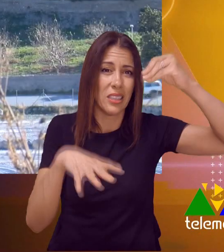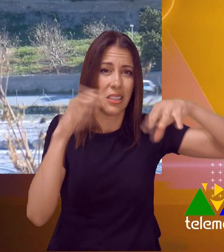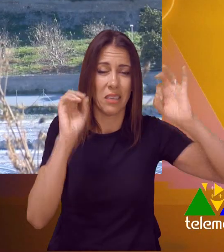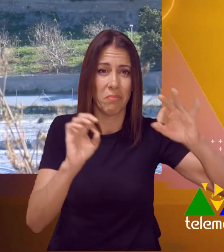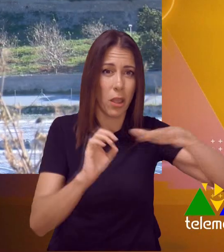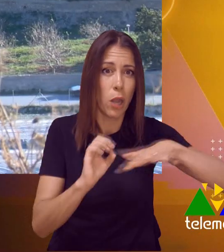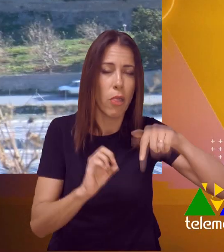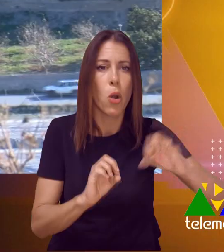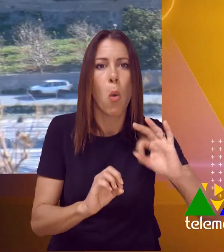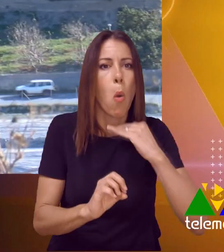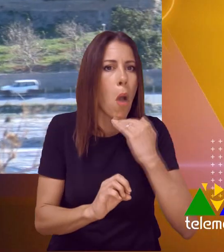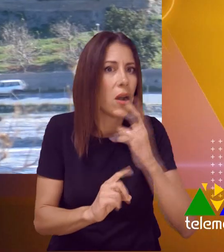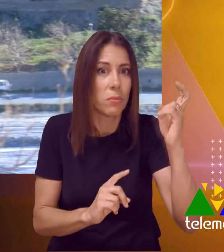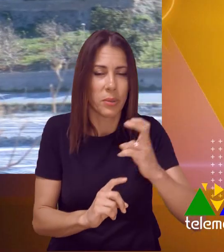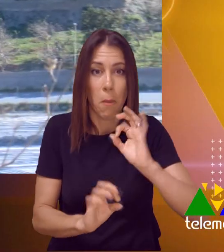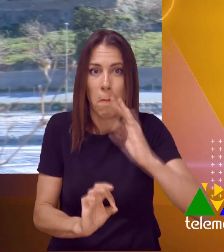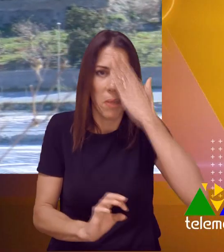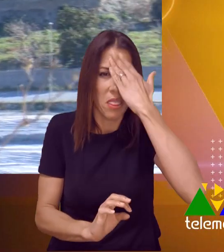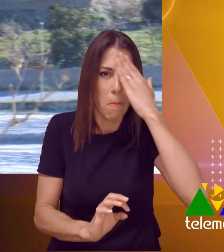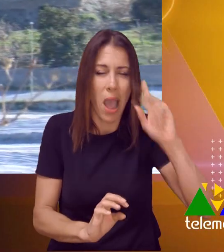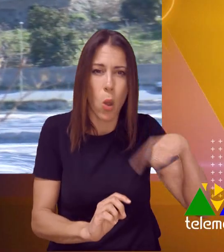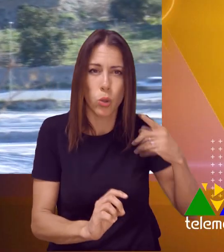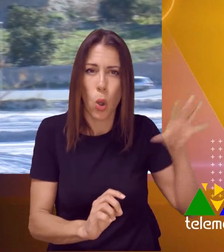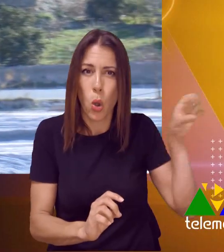derivación por algún lado de la acequia principal, no lo sé.